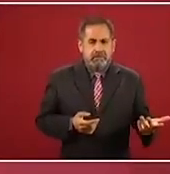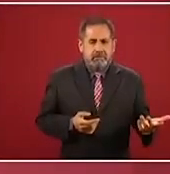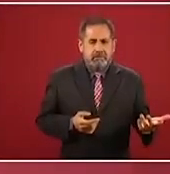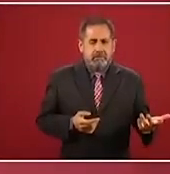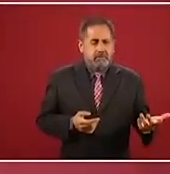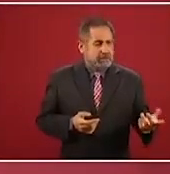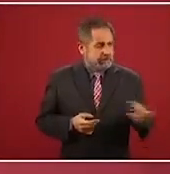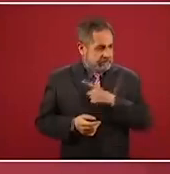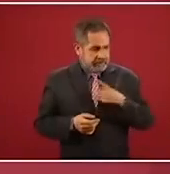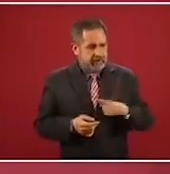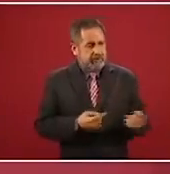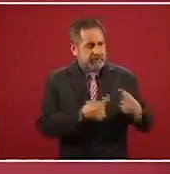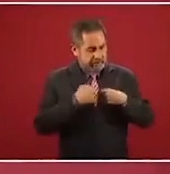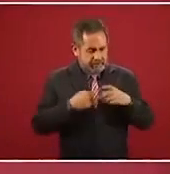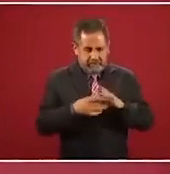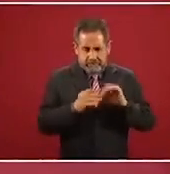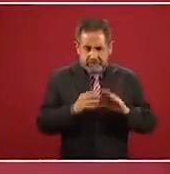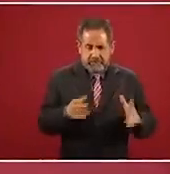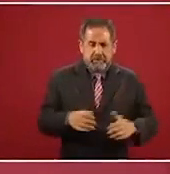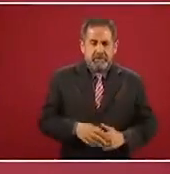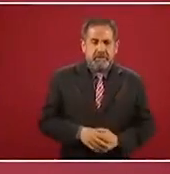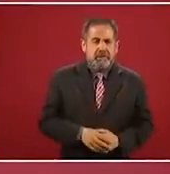nos deben